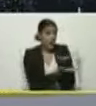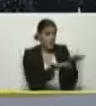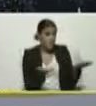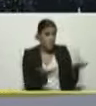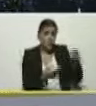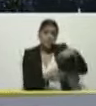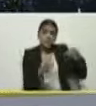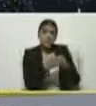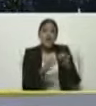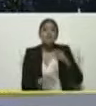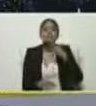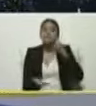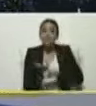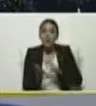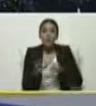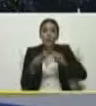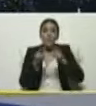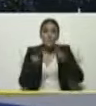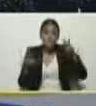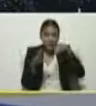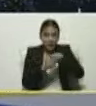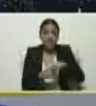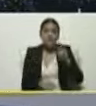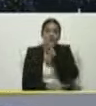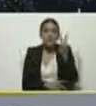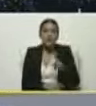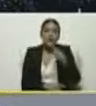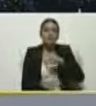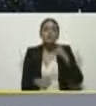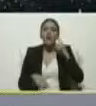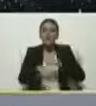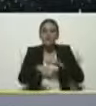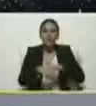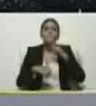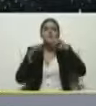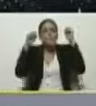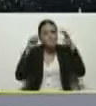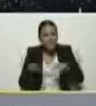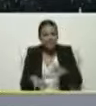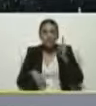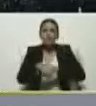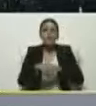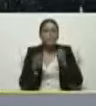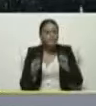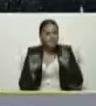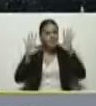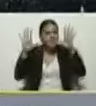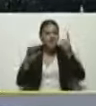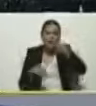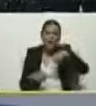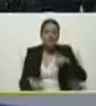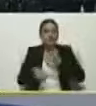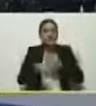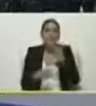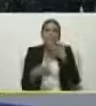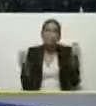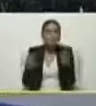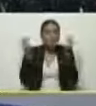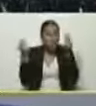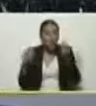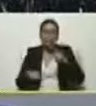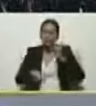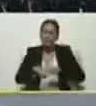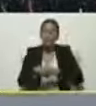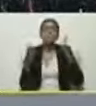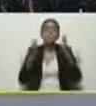la seguridad y la paz de Venezuela son tiempos bendecidos, son tiempos milagrosos, son tiempos mejores, son